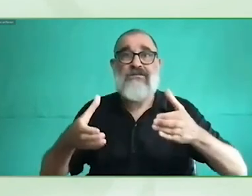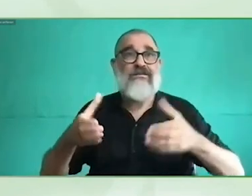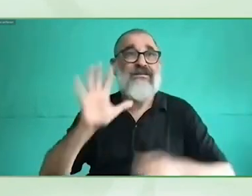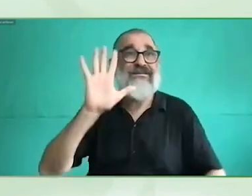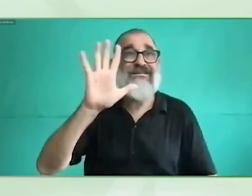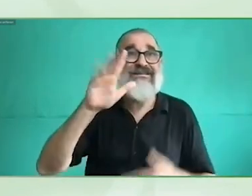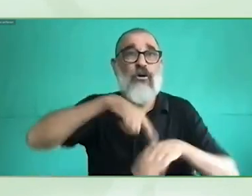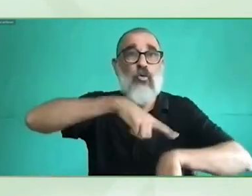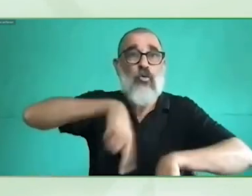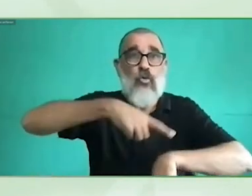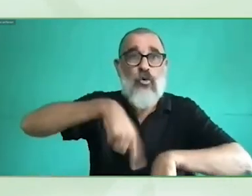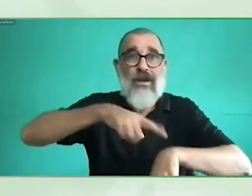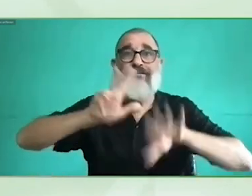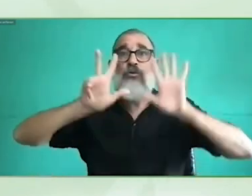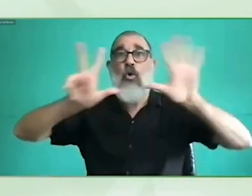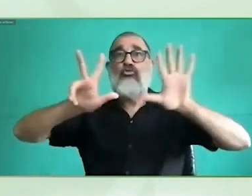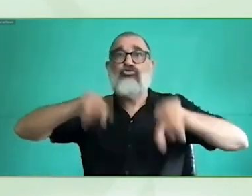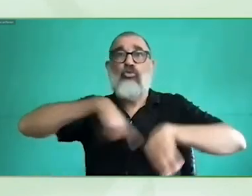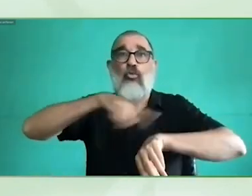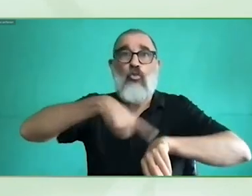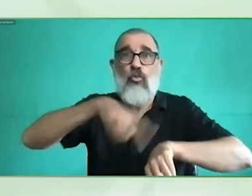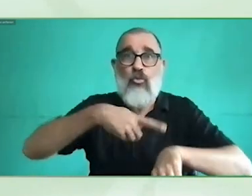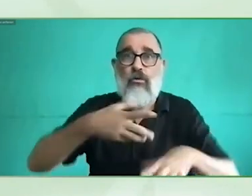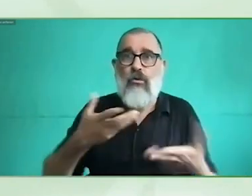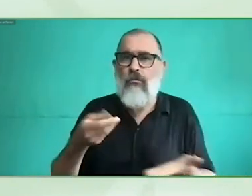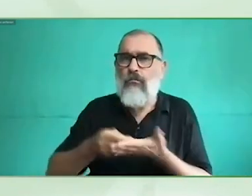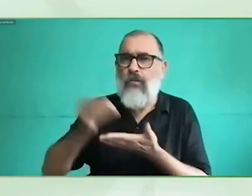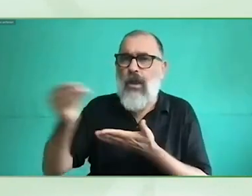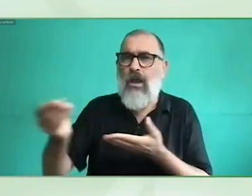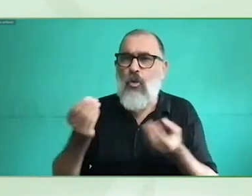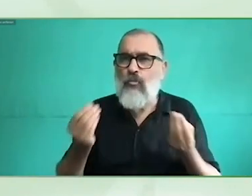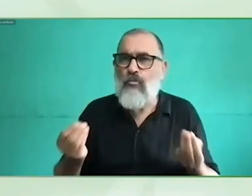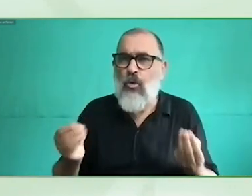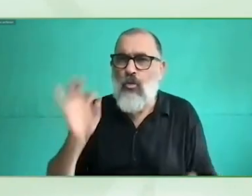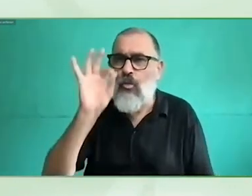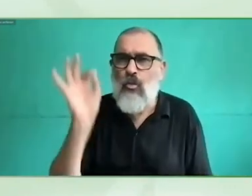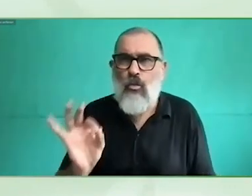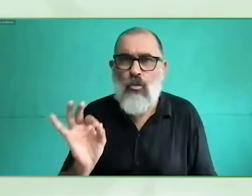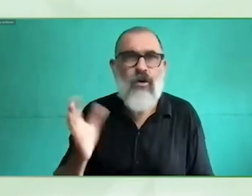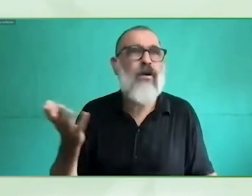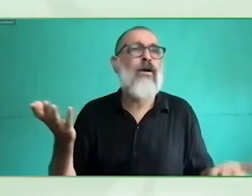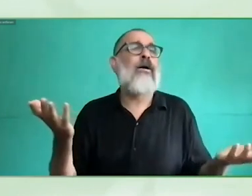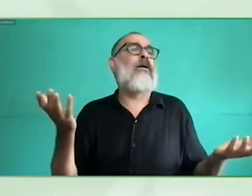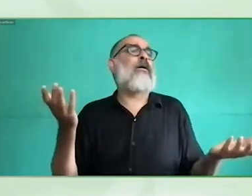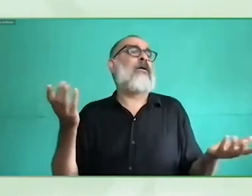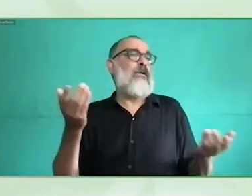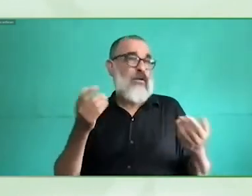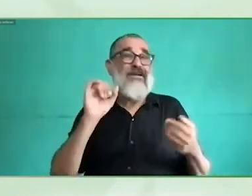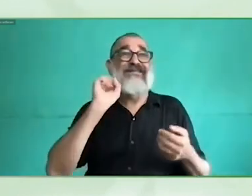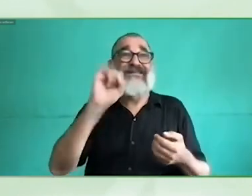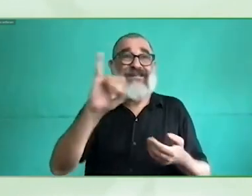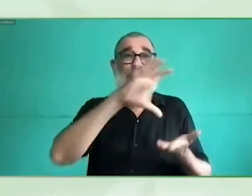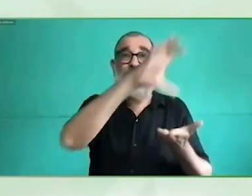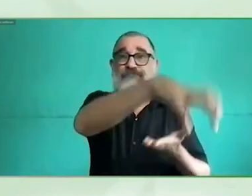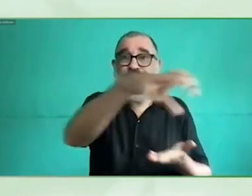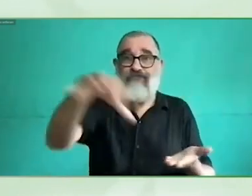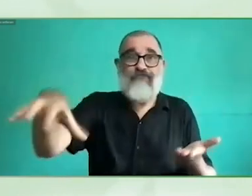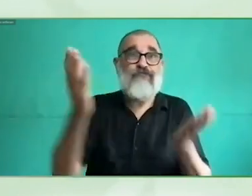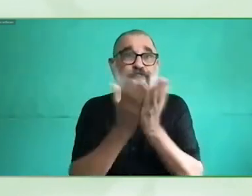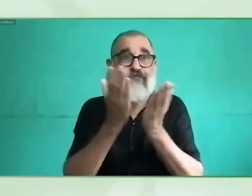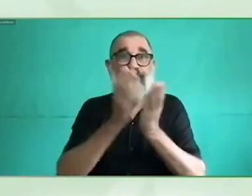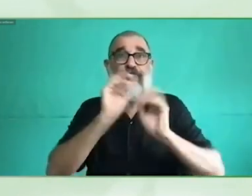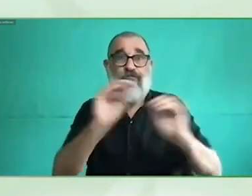la universidad no tiene una un intérprete de planta estamos cerrando muchas puertas